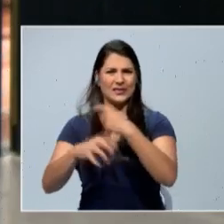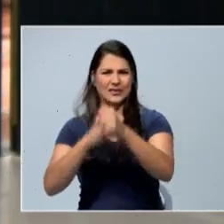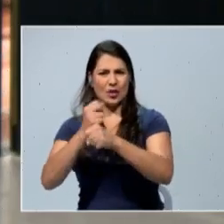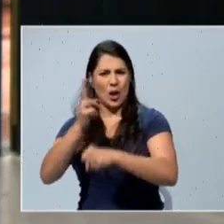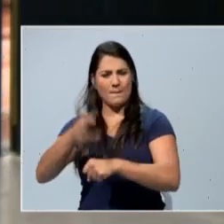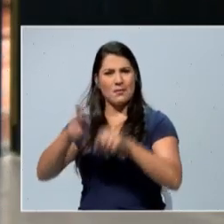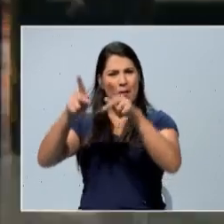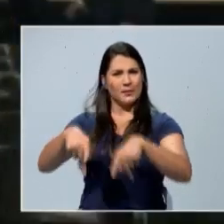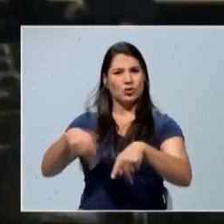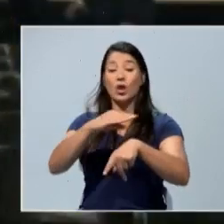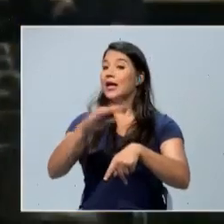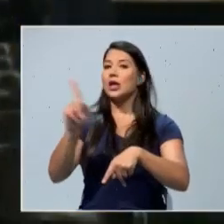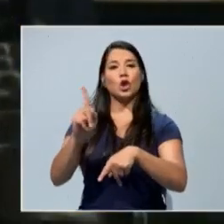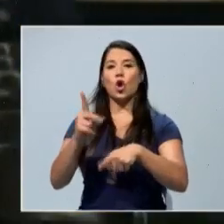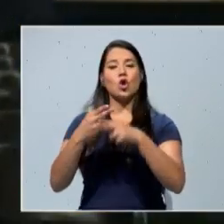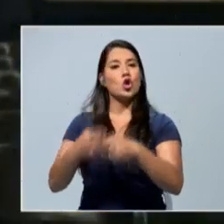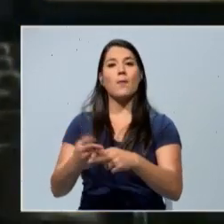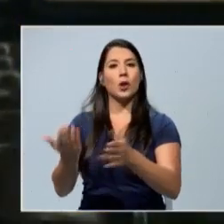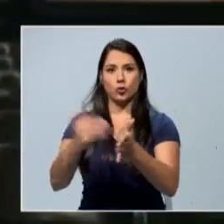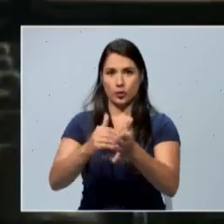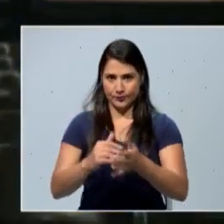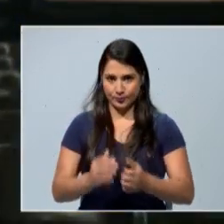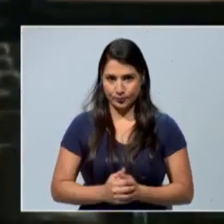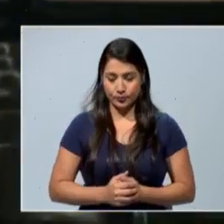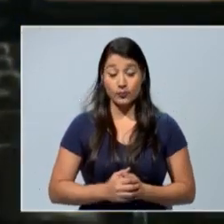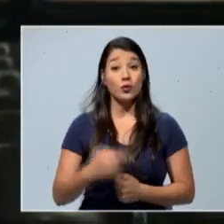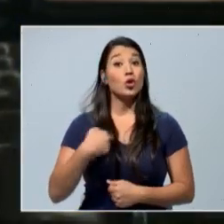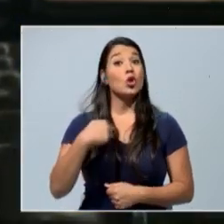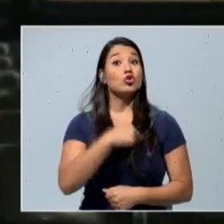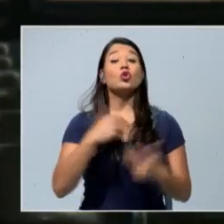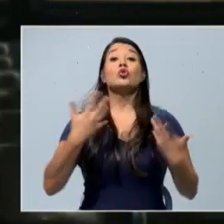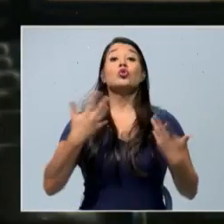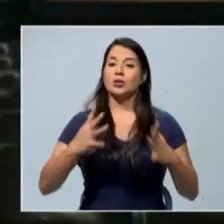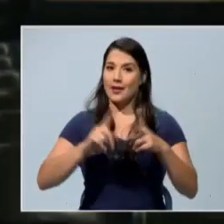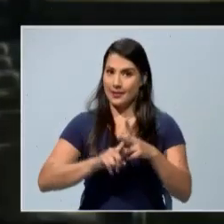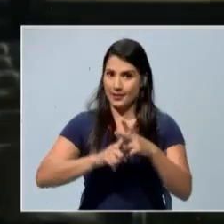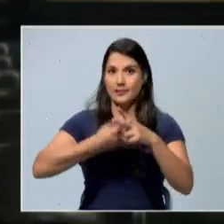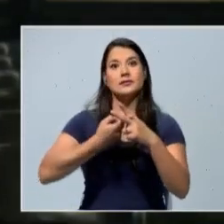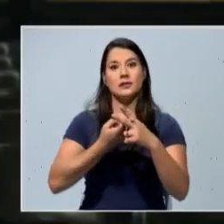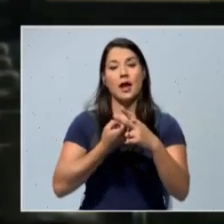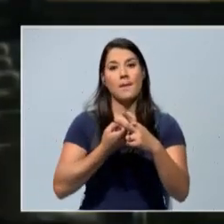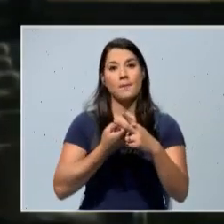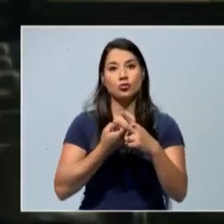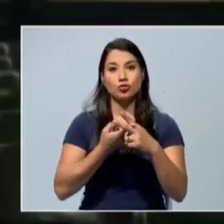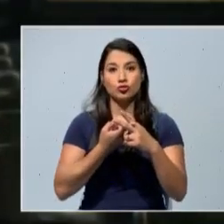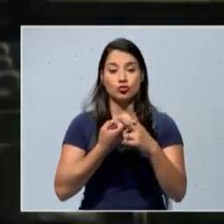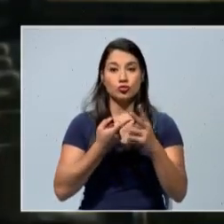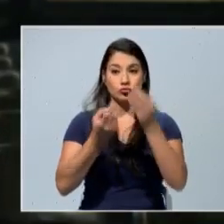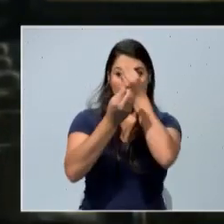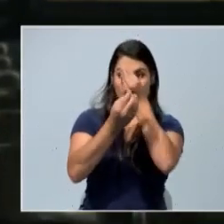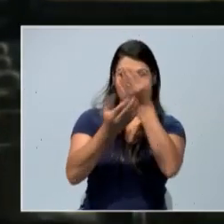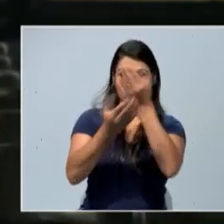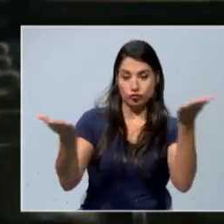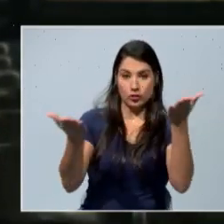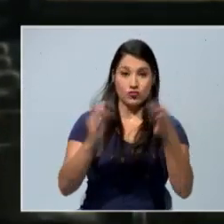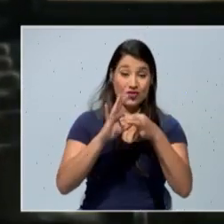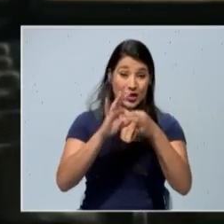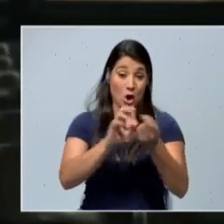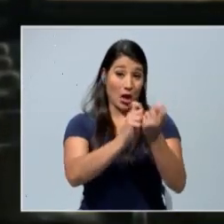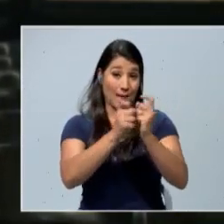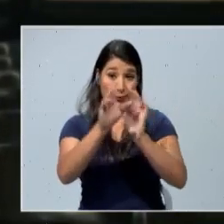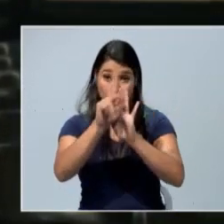declaraciones. Ya nosotros iniciamos el conocimiento de esta reforma. Hay dos temas que